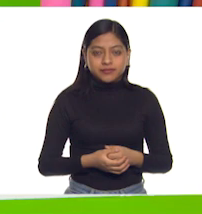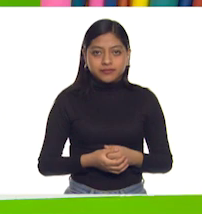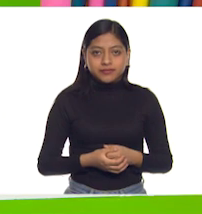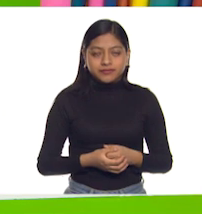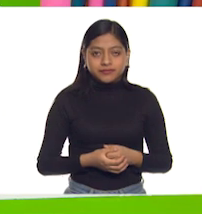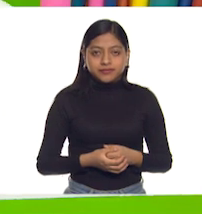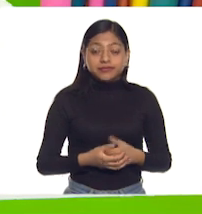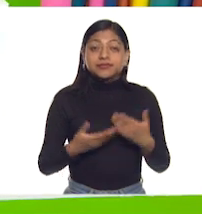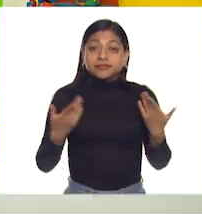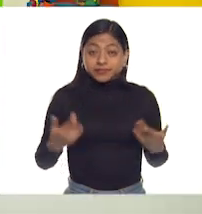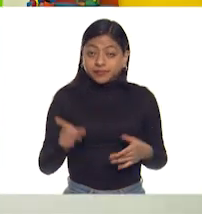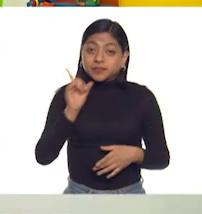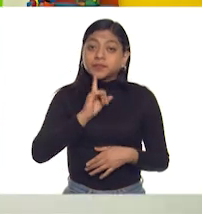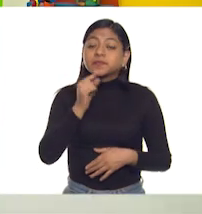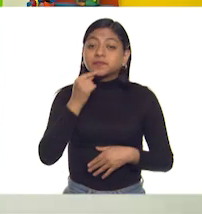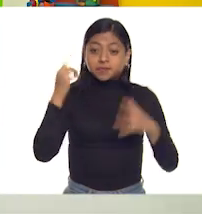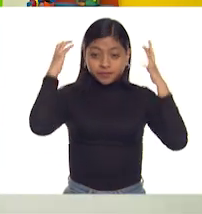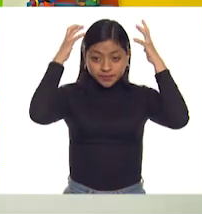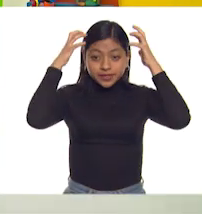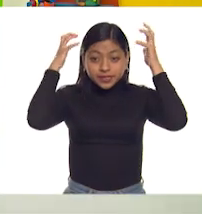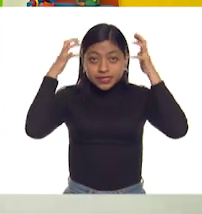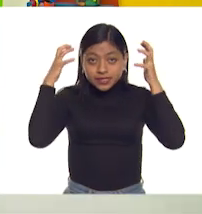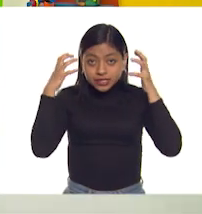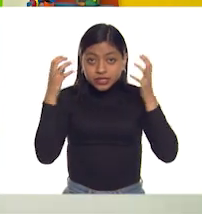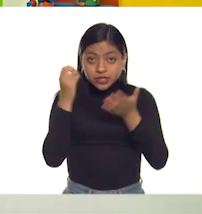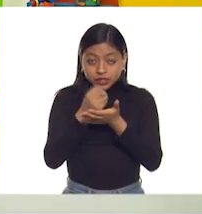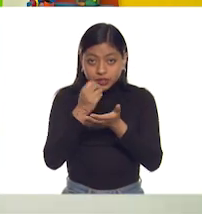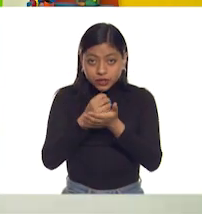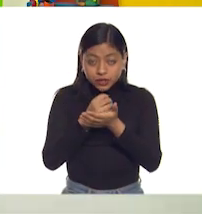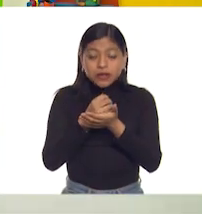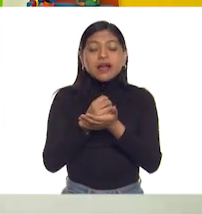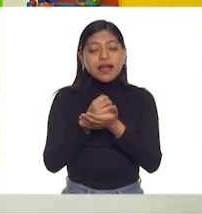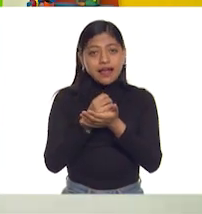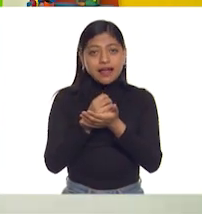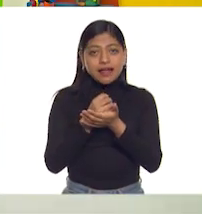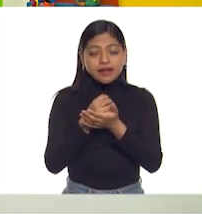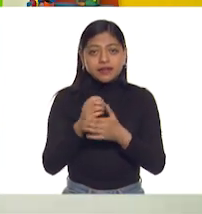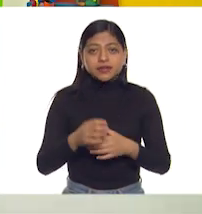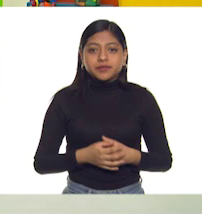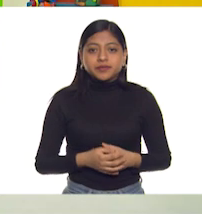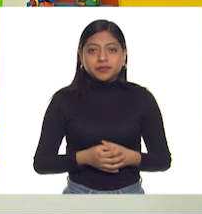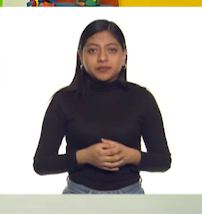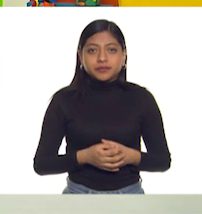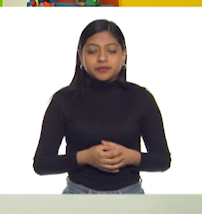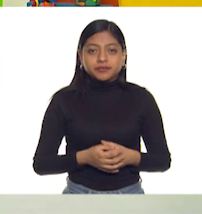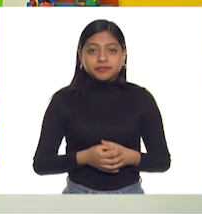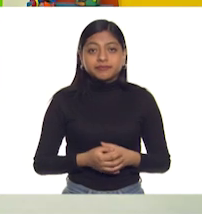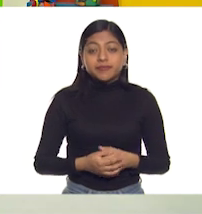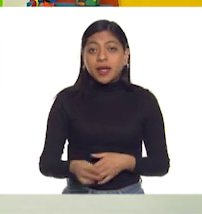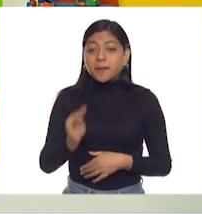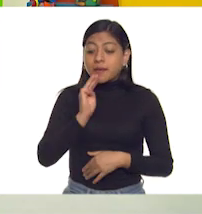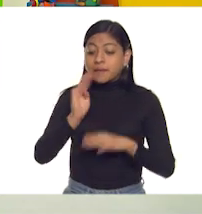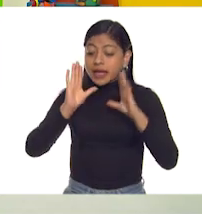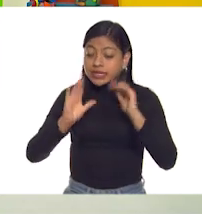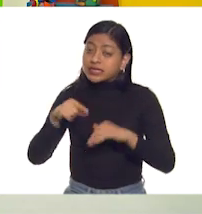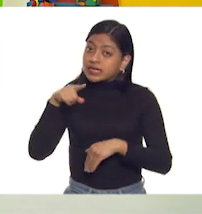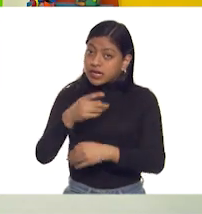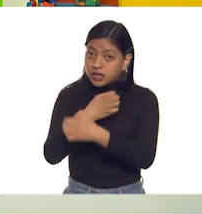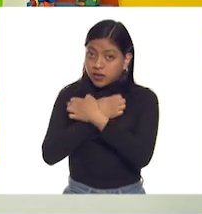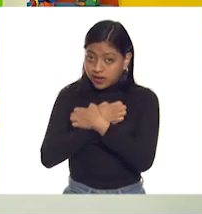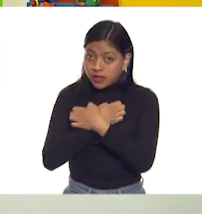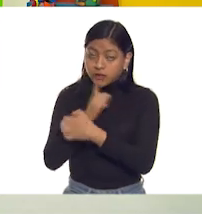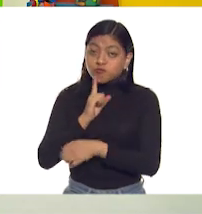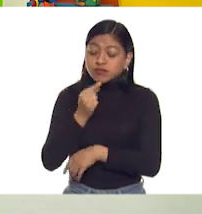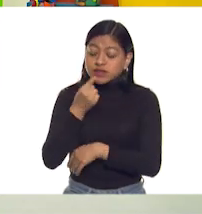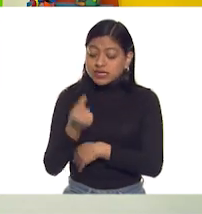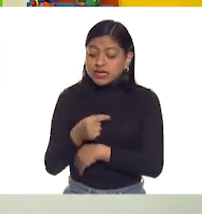anteriores. Ricitos de Oro siguió sin acordarse de los modales que le había enseñado su mamá y en